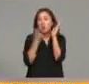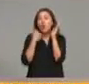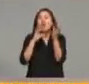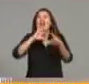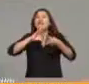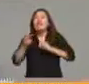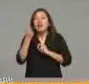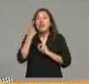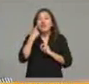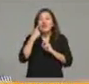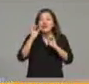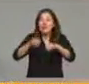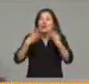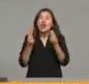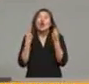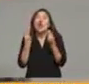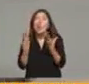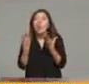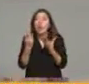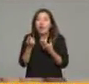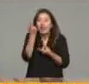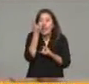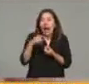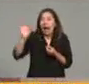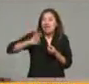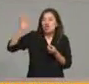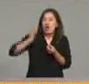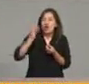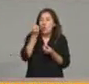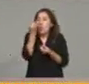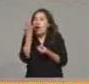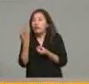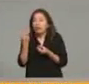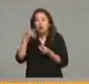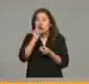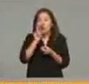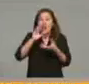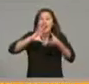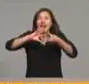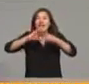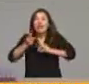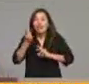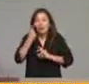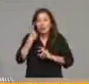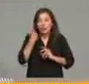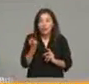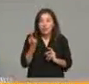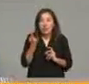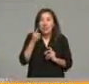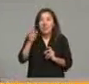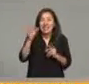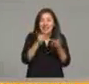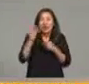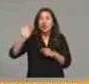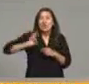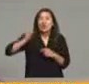estrategias para el buen vivir y saber que no es sólo la cantidad de años sino la forma en que se vive esos años y que esos años